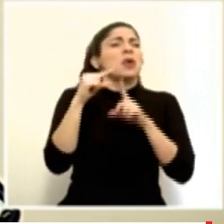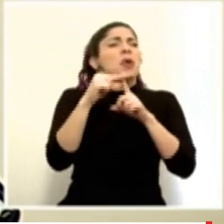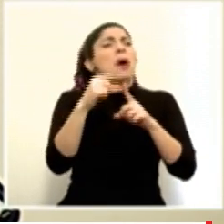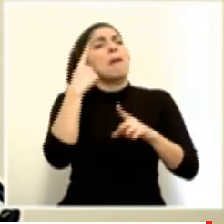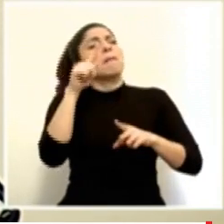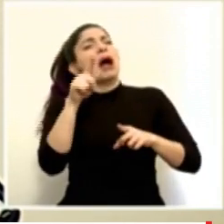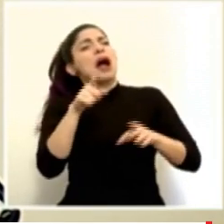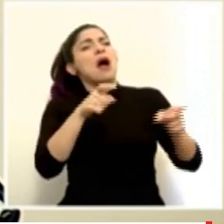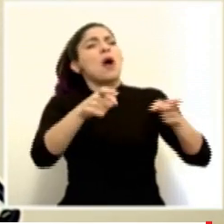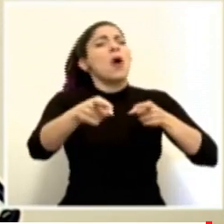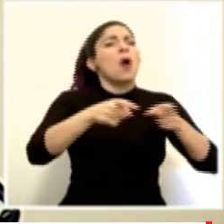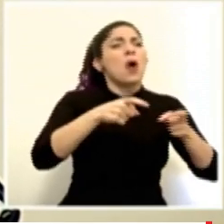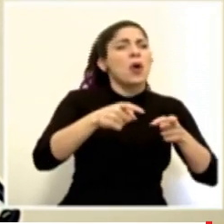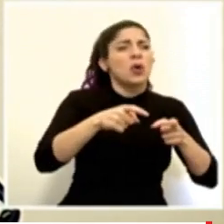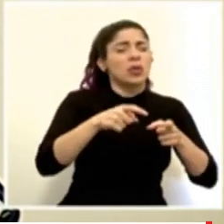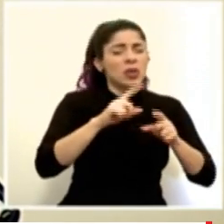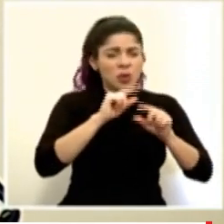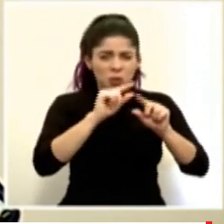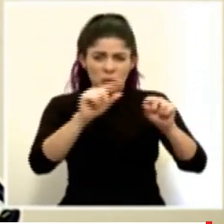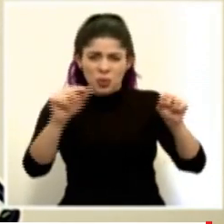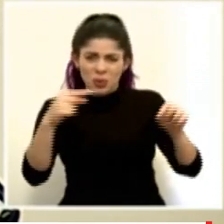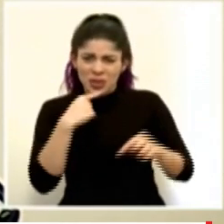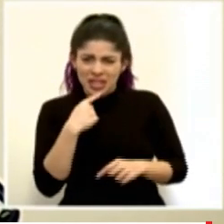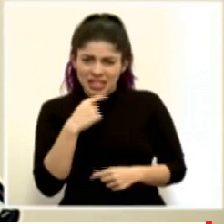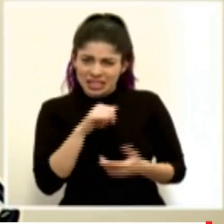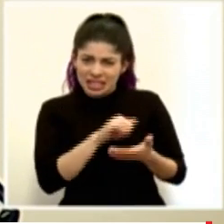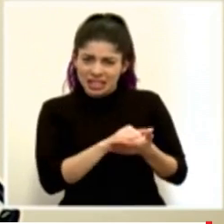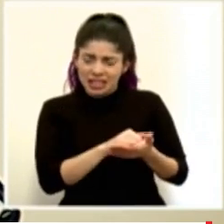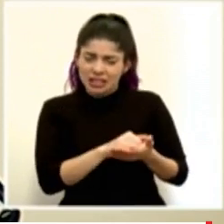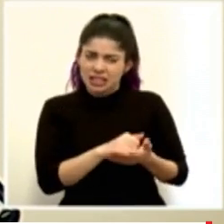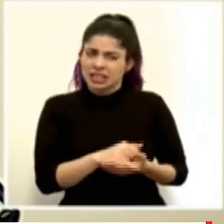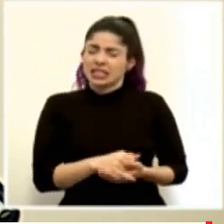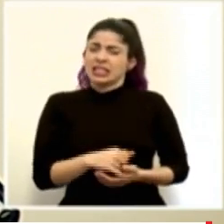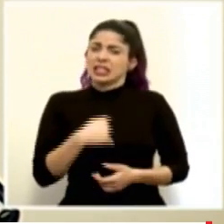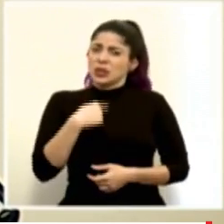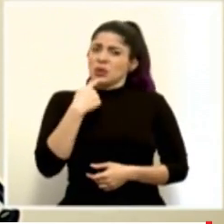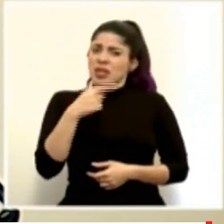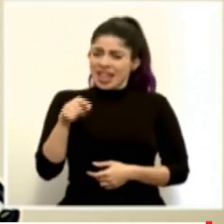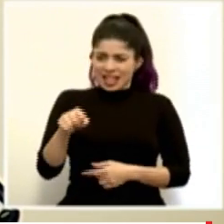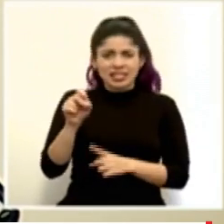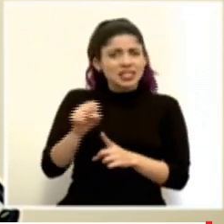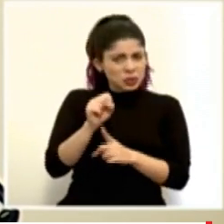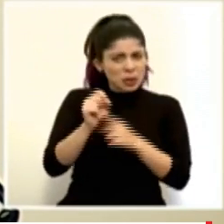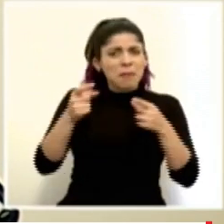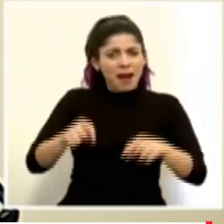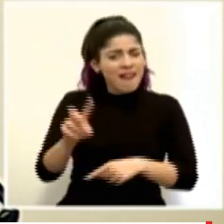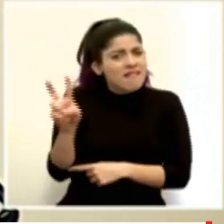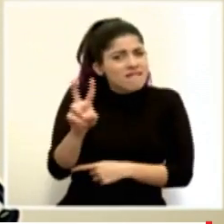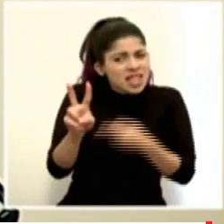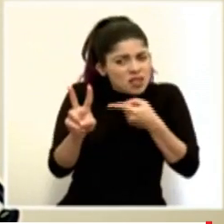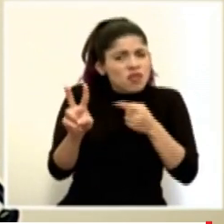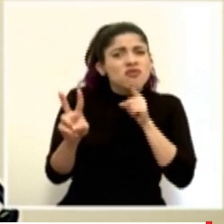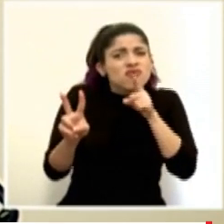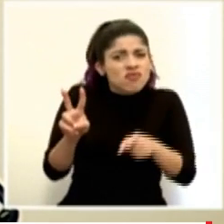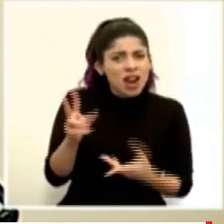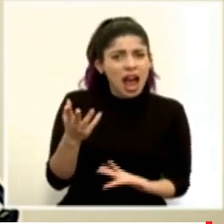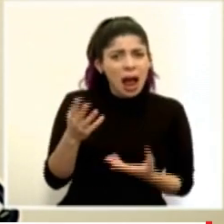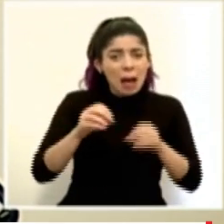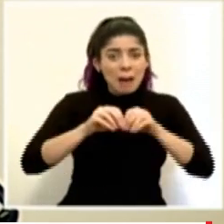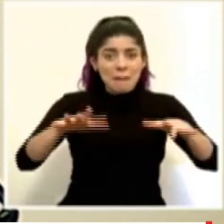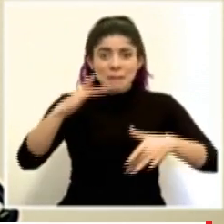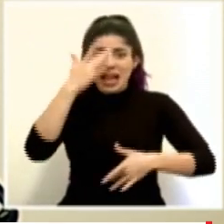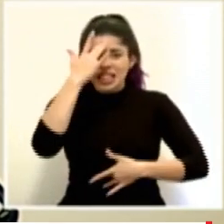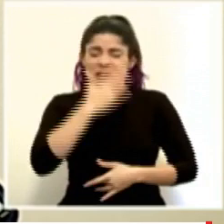meter control. Y yo sí quiero aquí decir, estos fenómenos ocurren, los virus son reales, las